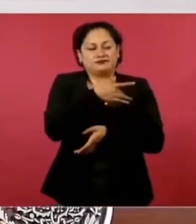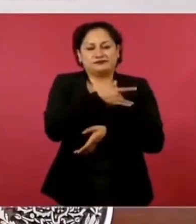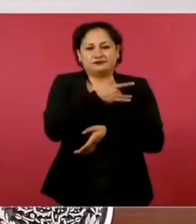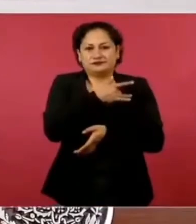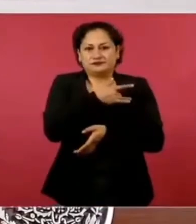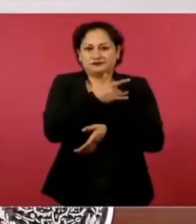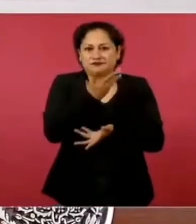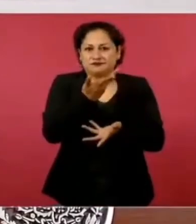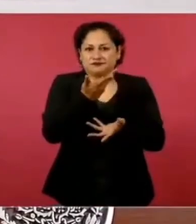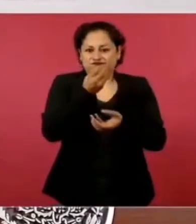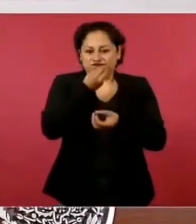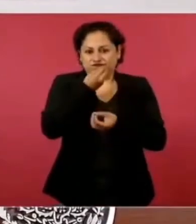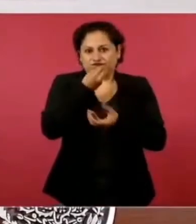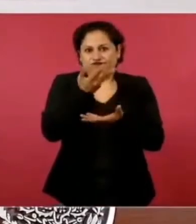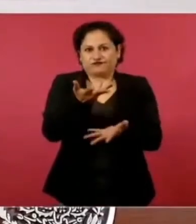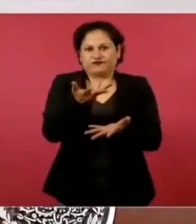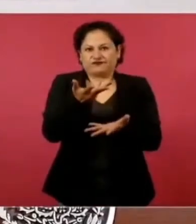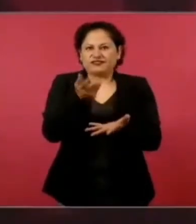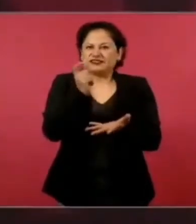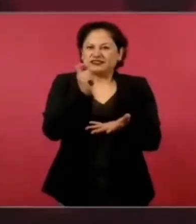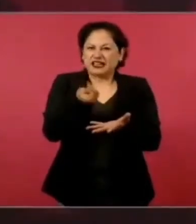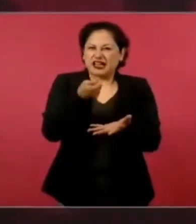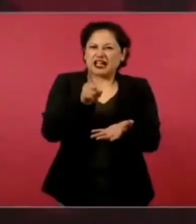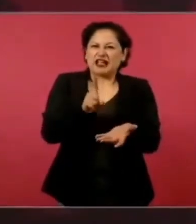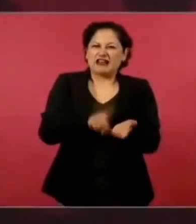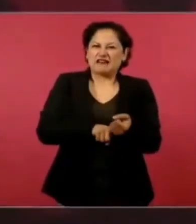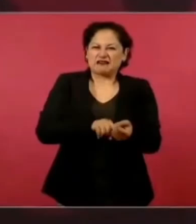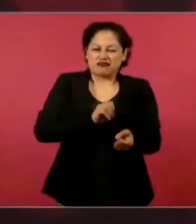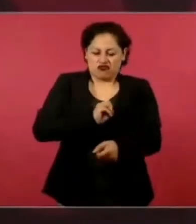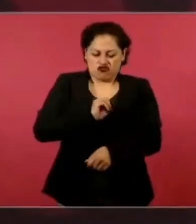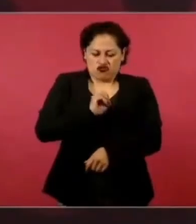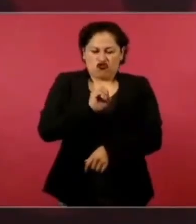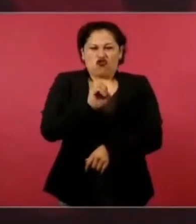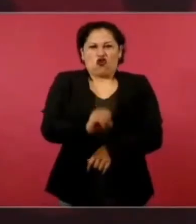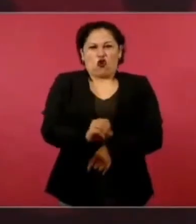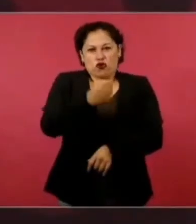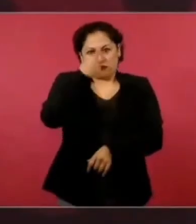pero es el coraje hacia lo que representamos.